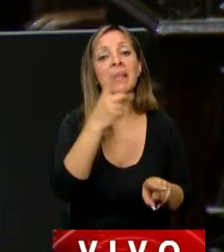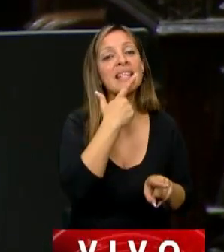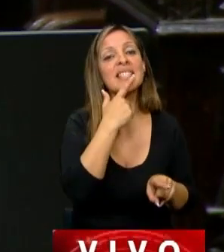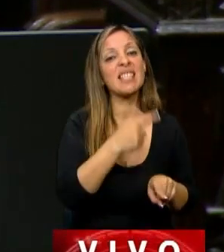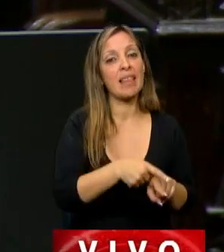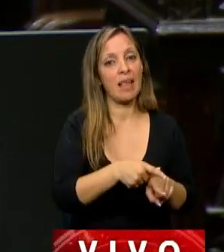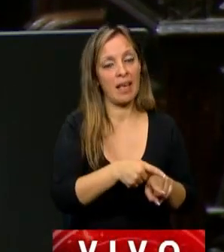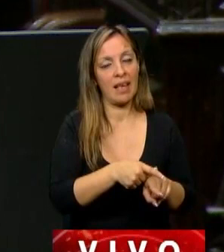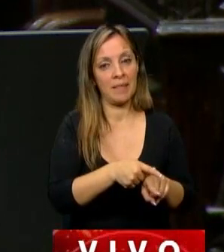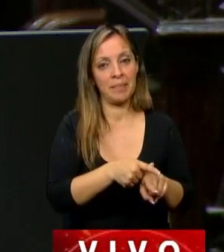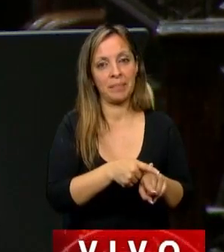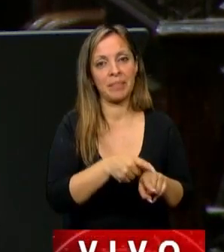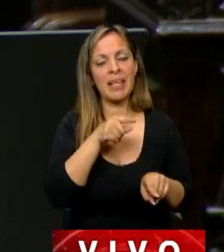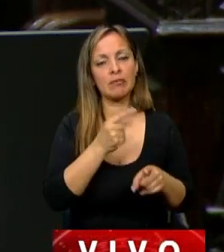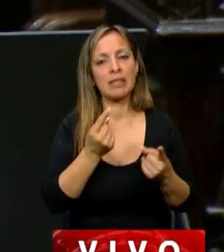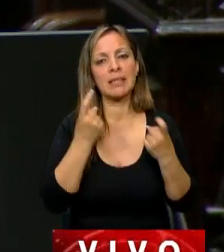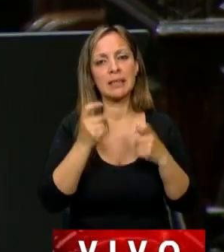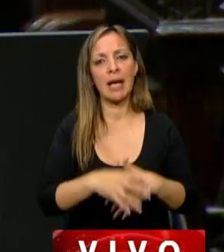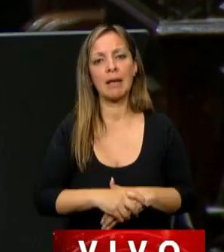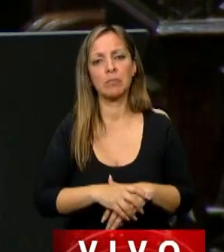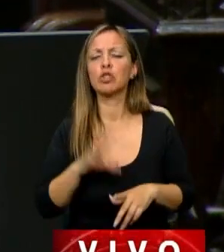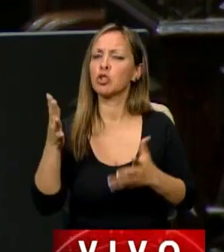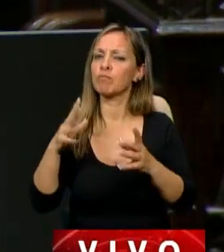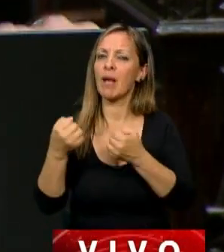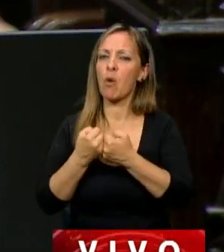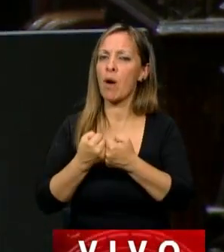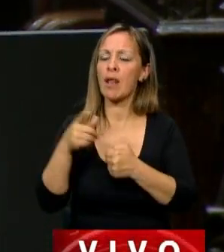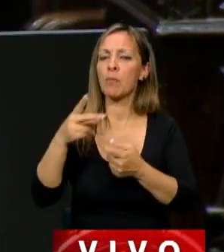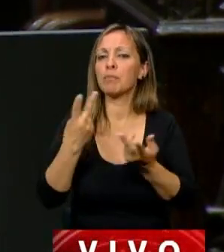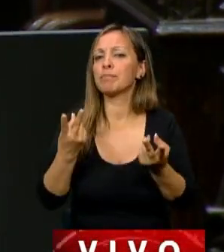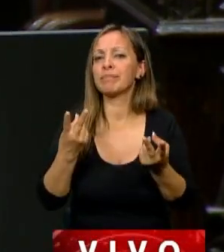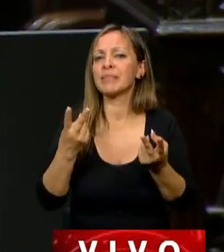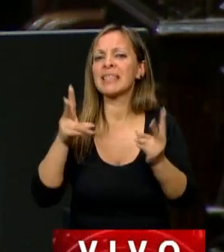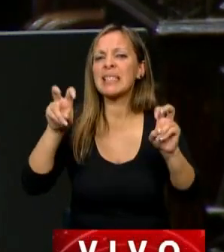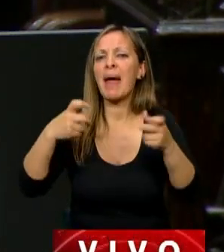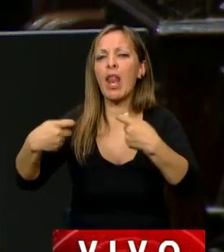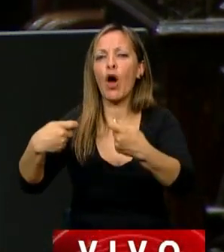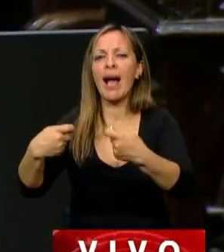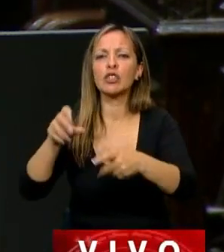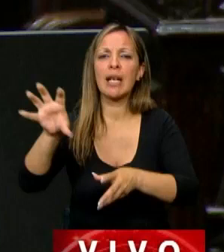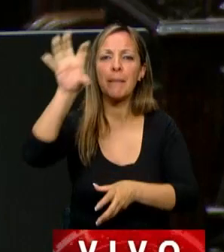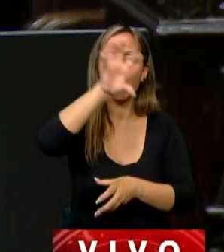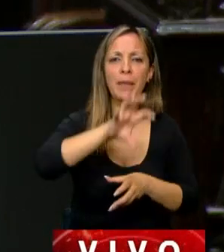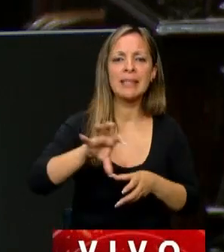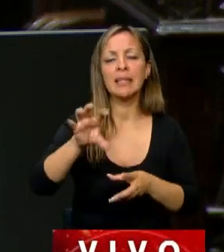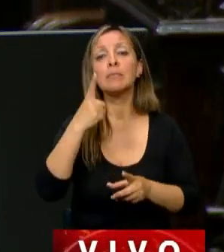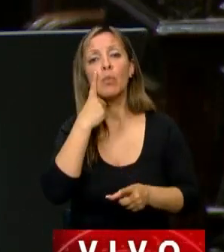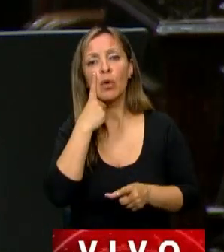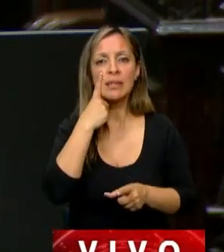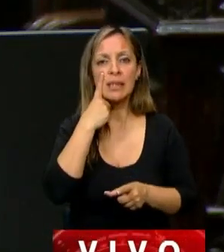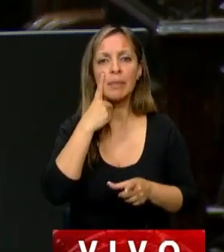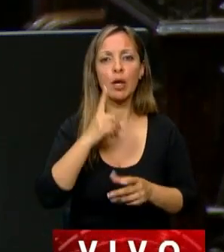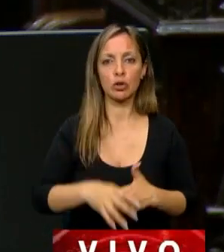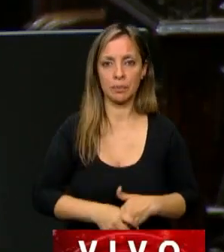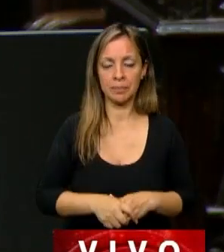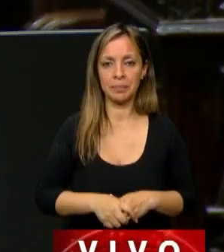planteado, y bastante de la mano con ello, por lo que implica el gasto en personal en las provincias y en los municipios que también adherían a esta